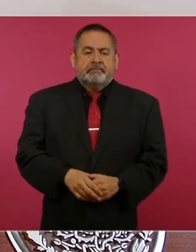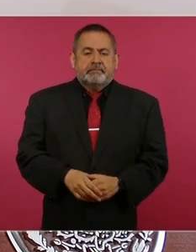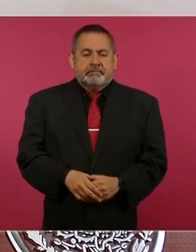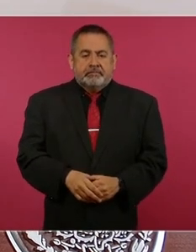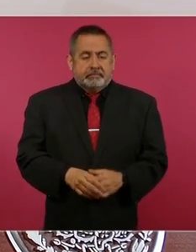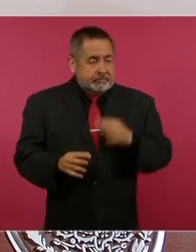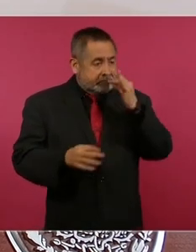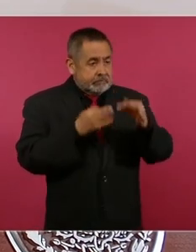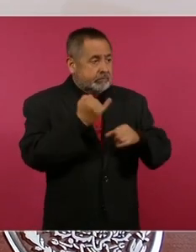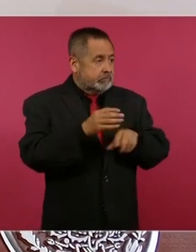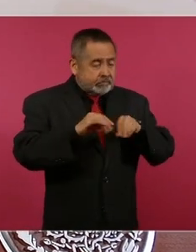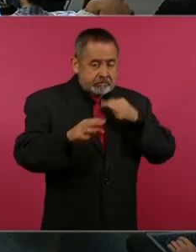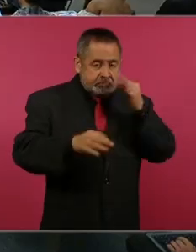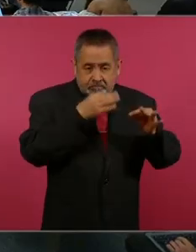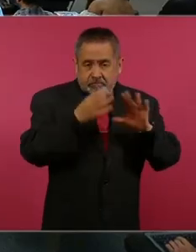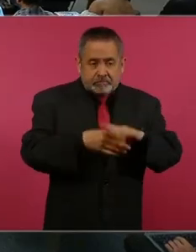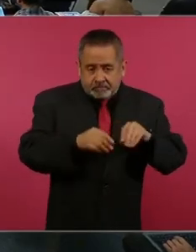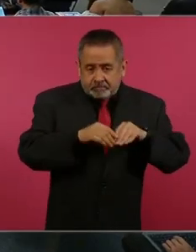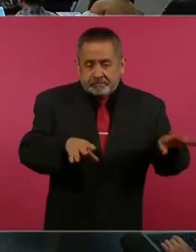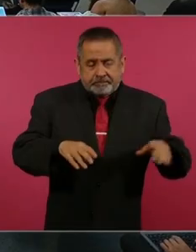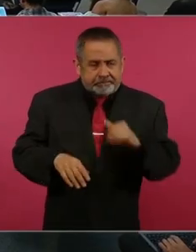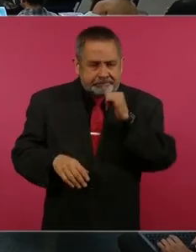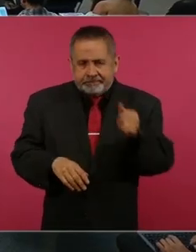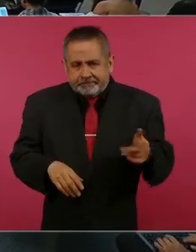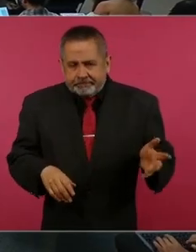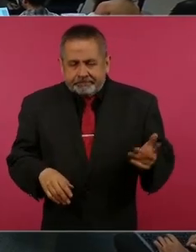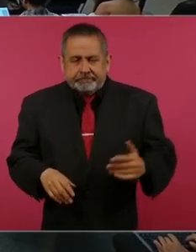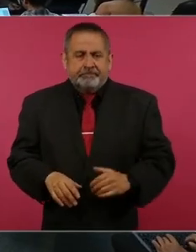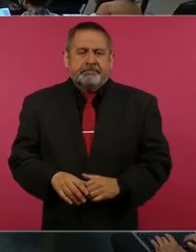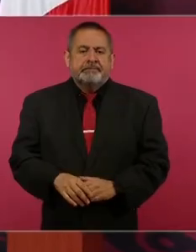En los medios convencionales.